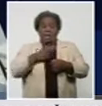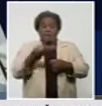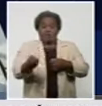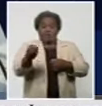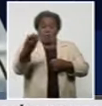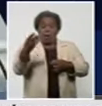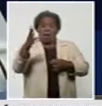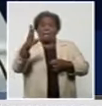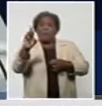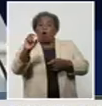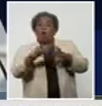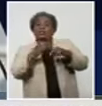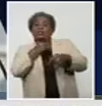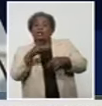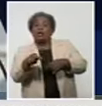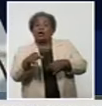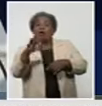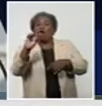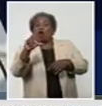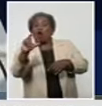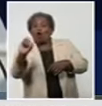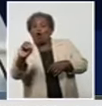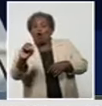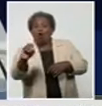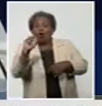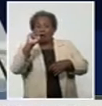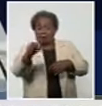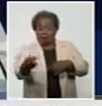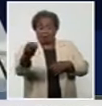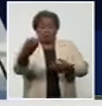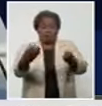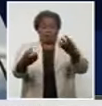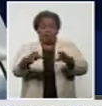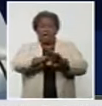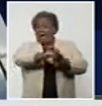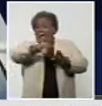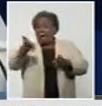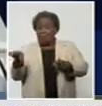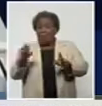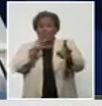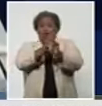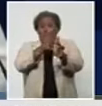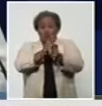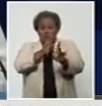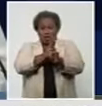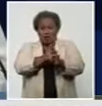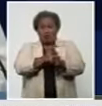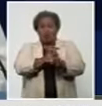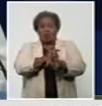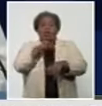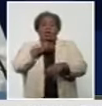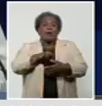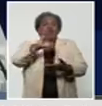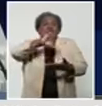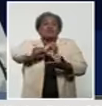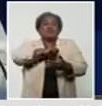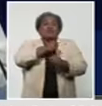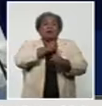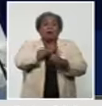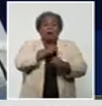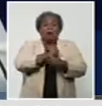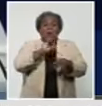cuando tenemos un foco, además de los contactos de primer orden, o un centro de trabajo, o